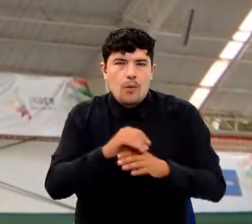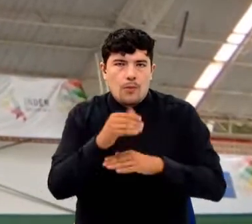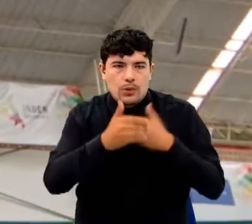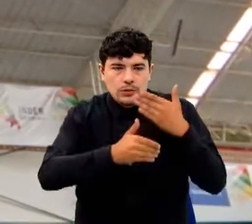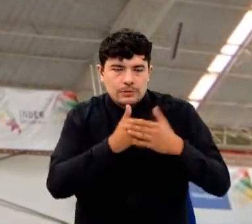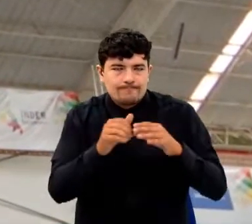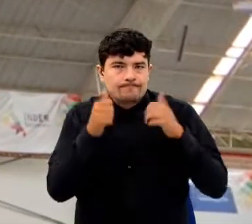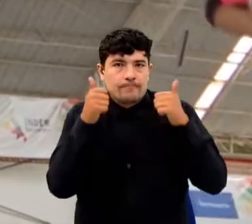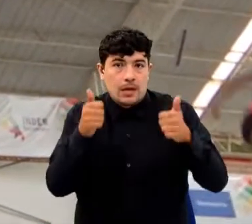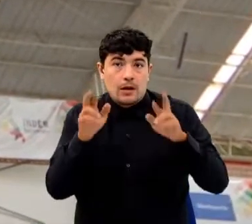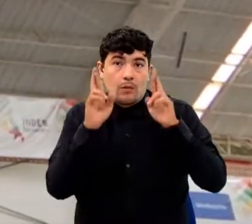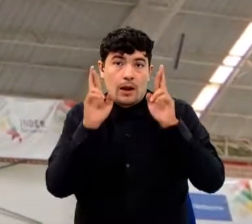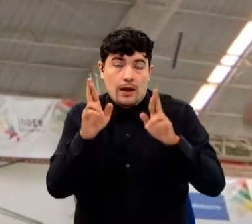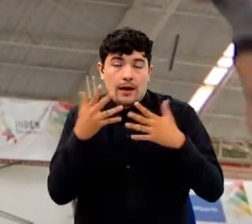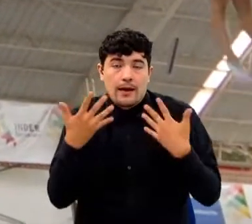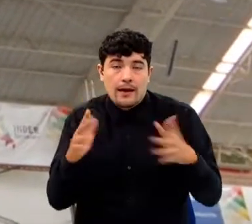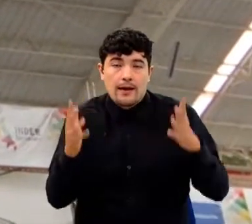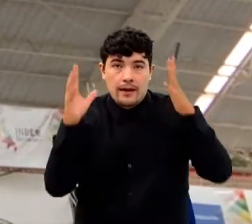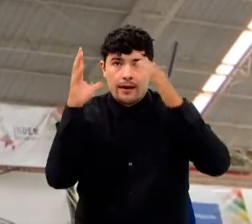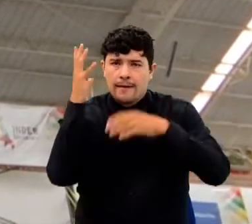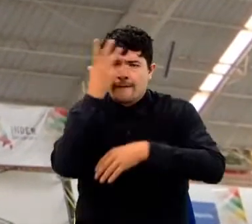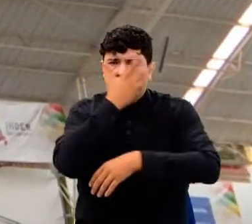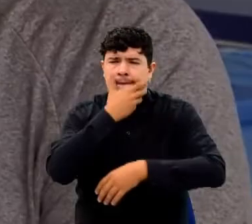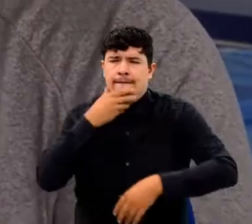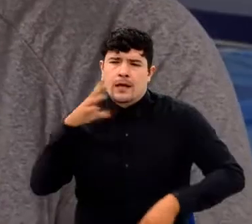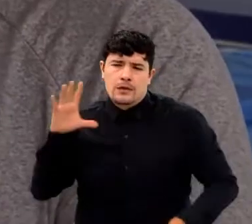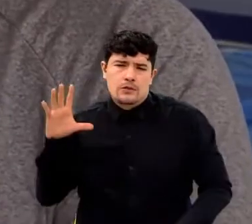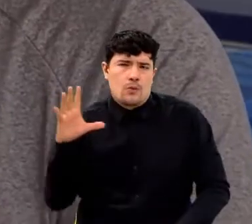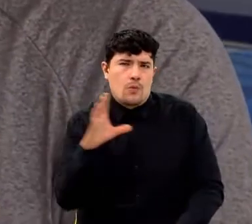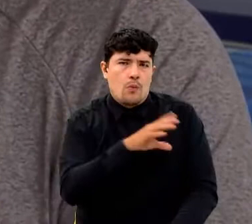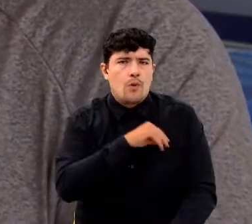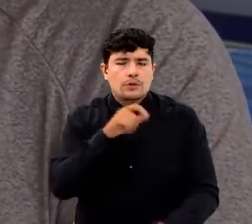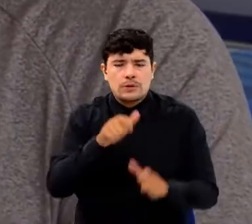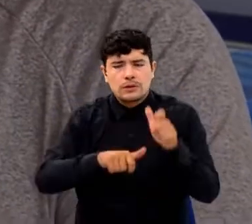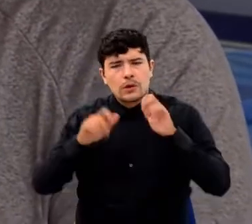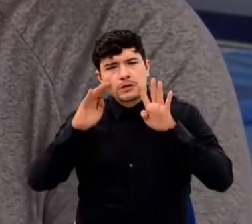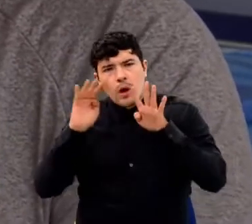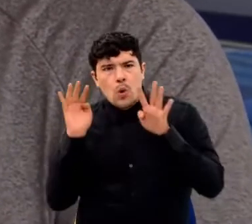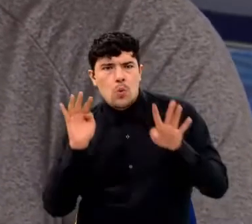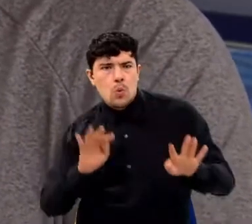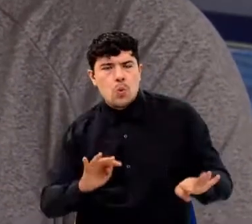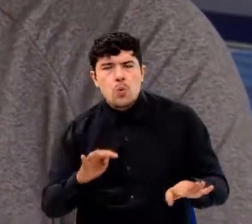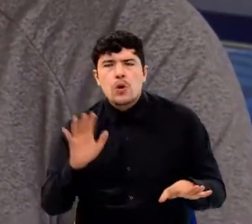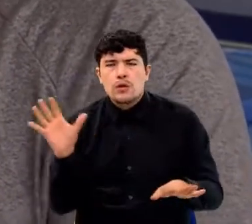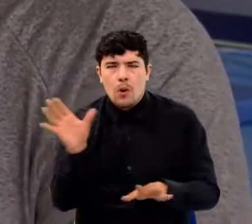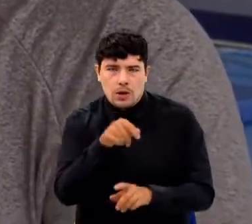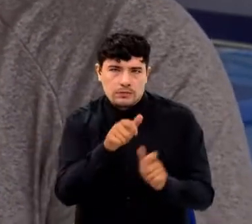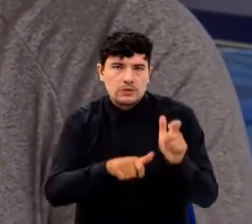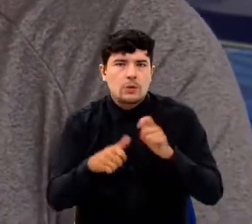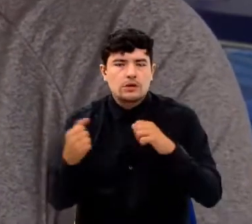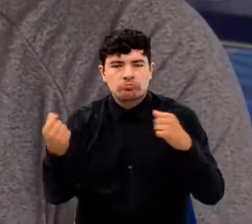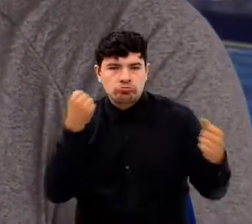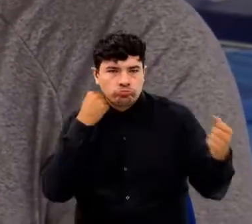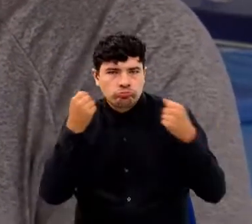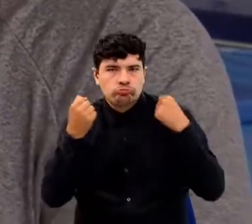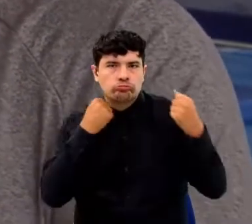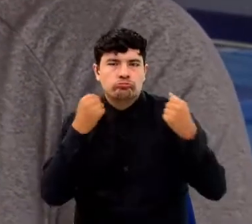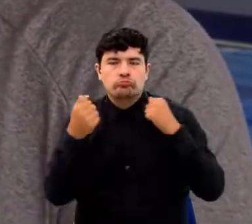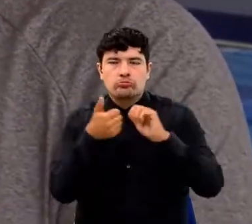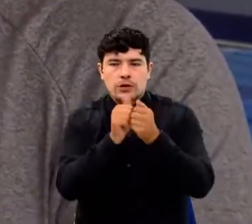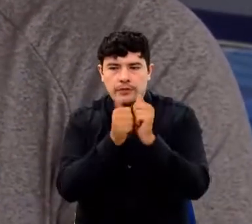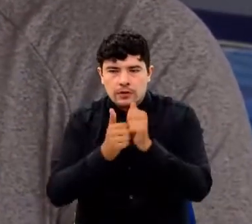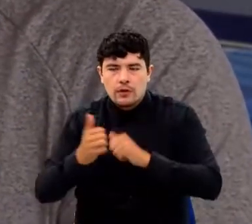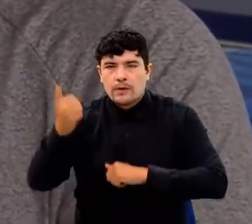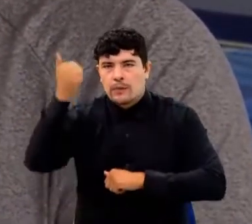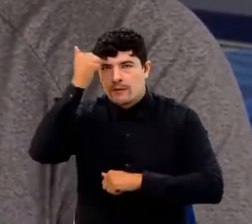un evento bellísimo para toda la gimnasia y todos los atletas, entrenadores y todos los involucrados